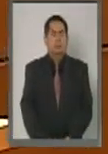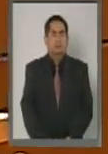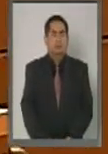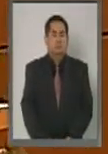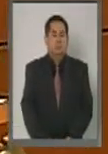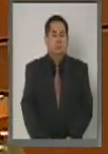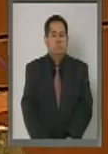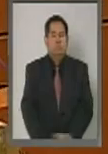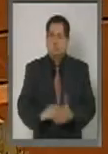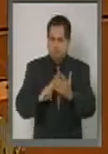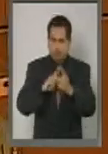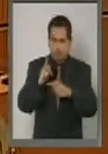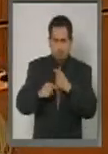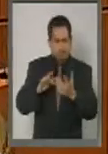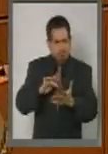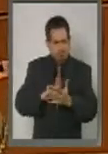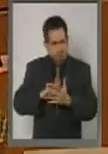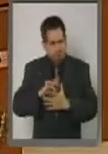Nuevamente